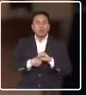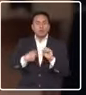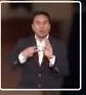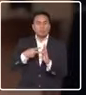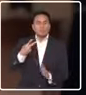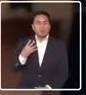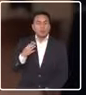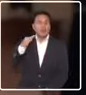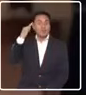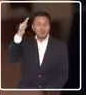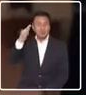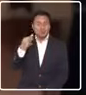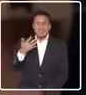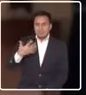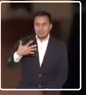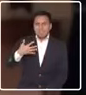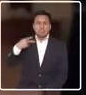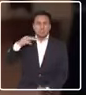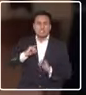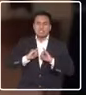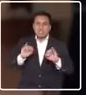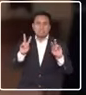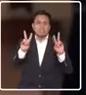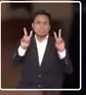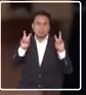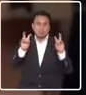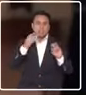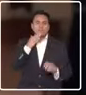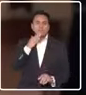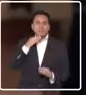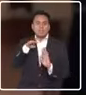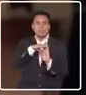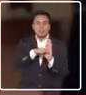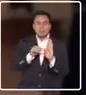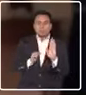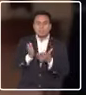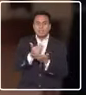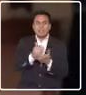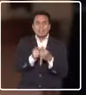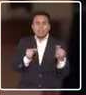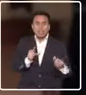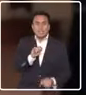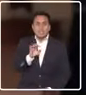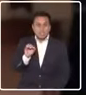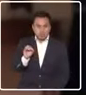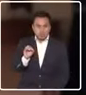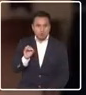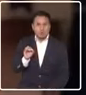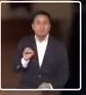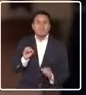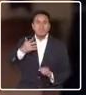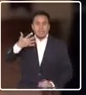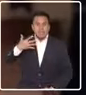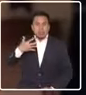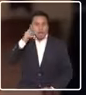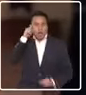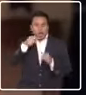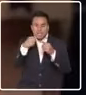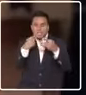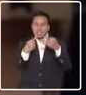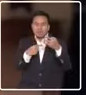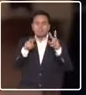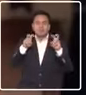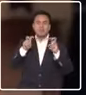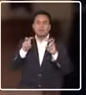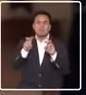2024 Seguiremos teniendo importantes noticias en lo que se refiere a la implementación de la estrategia Nacional del litio en sus importantes objetivos en